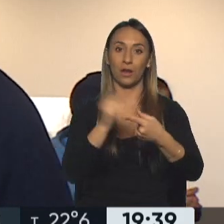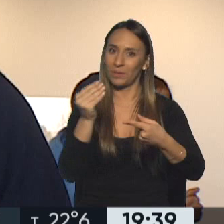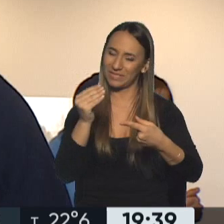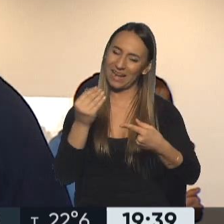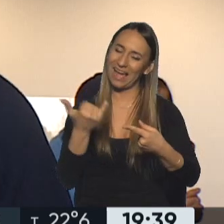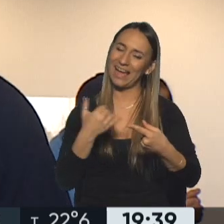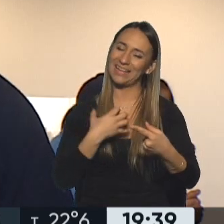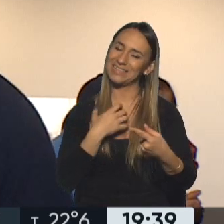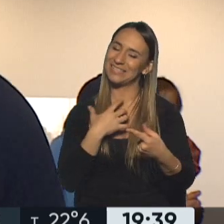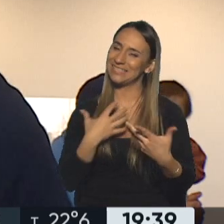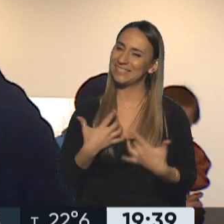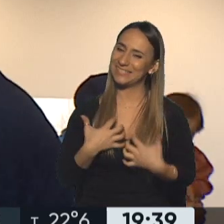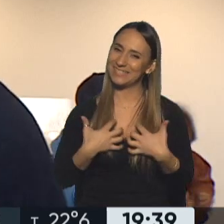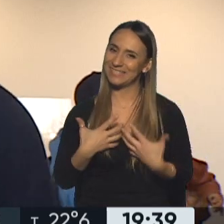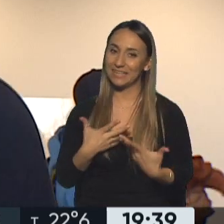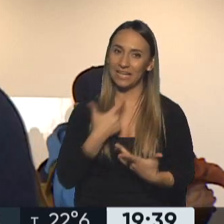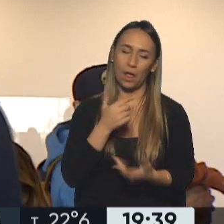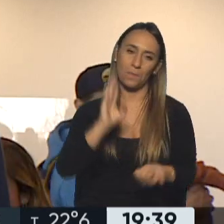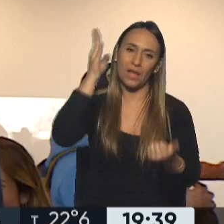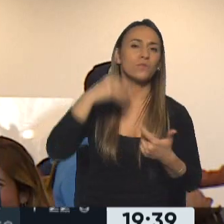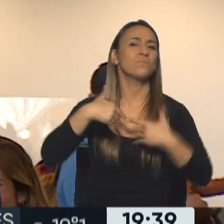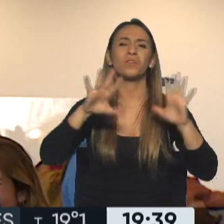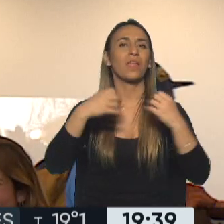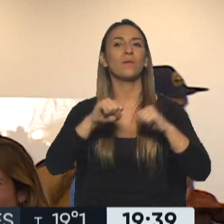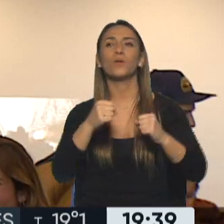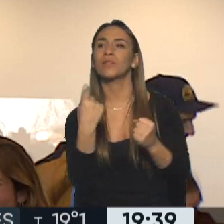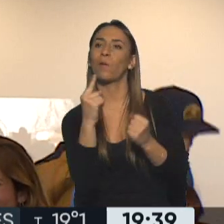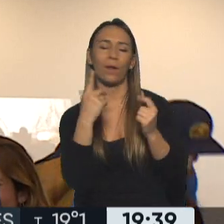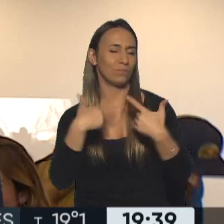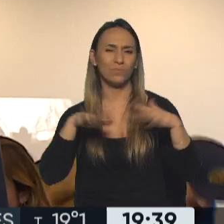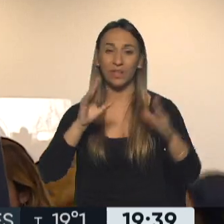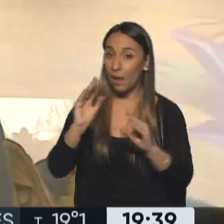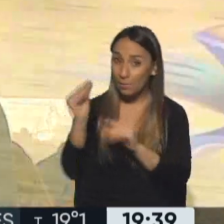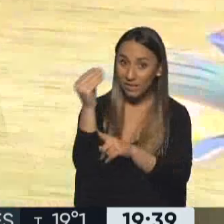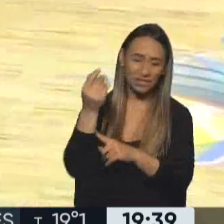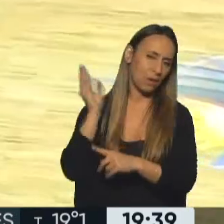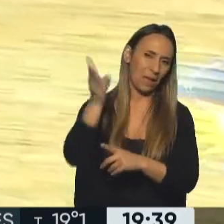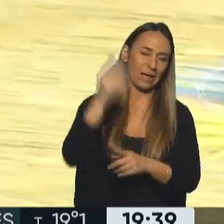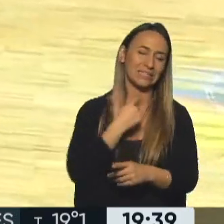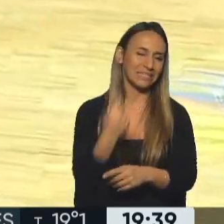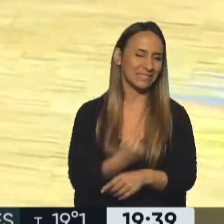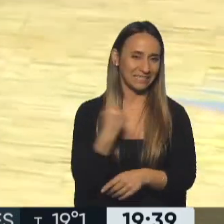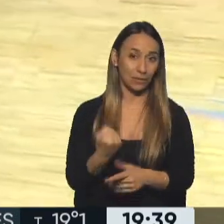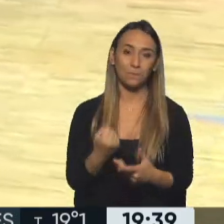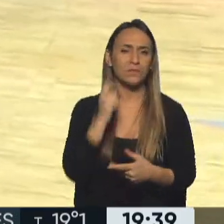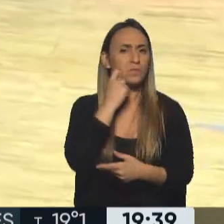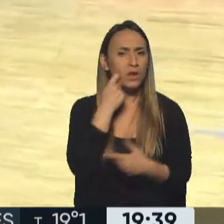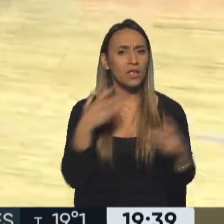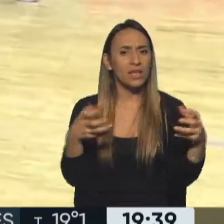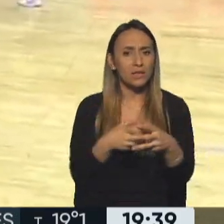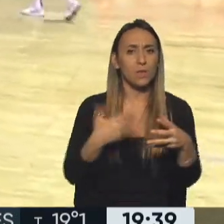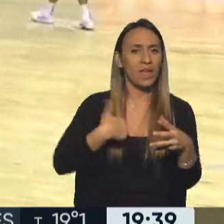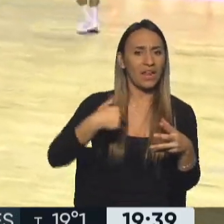querer ganarles en todos los deportes que compitamos. Así que fue especial, fue muy lindo y bueno, el grupo de argentinos que estaba en la cancha